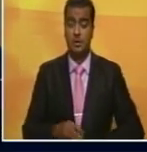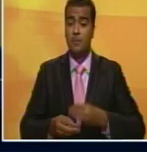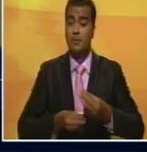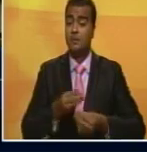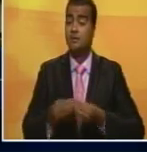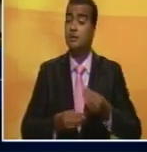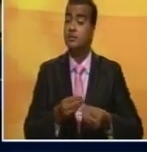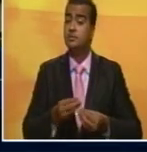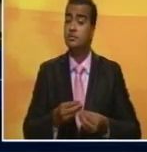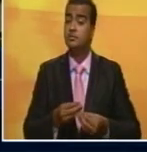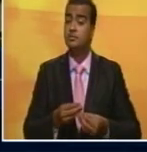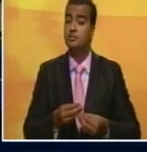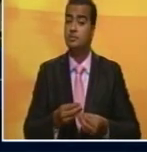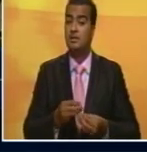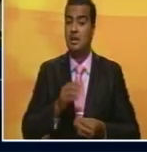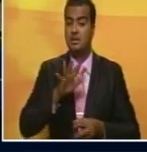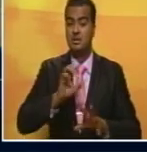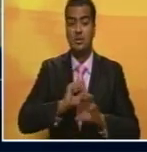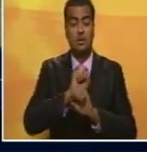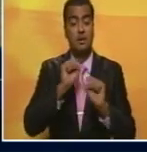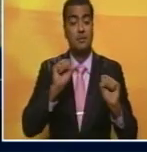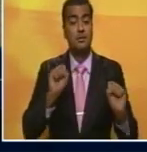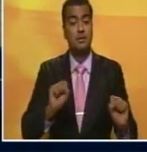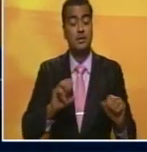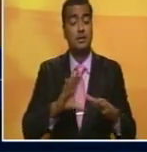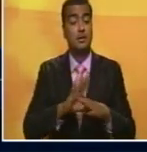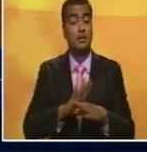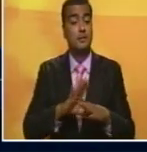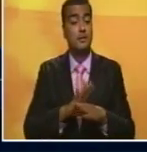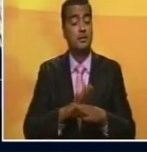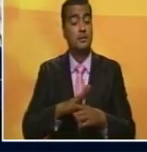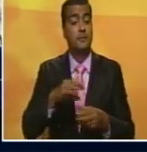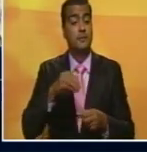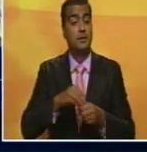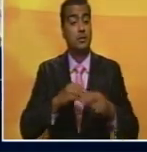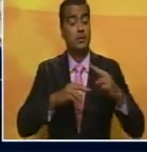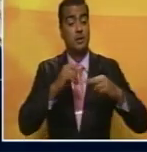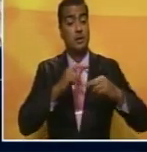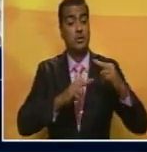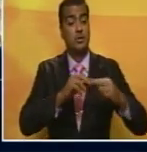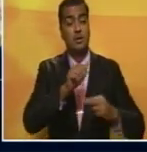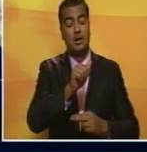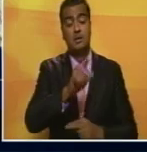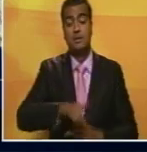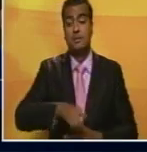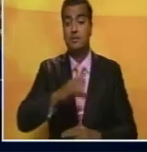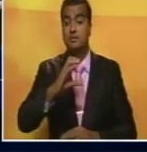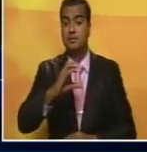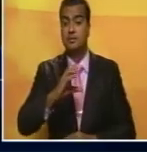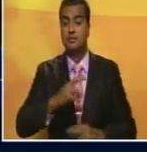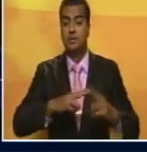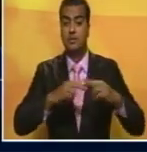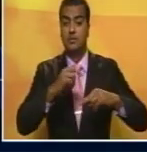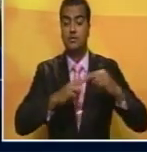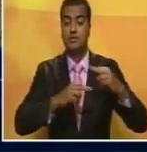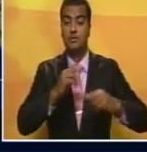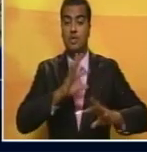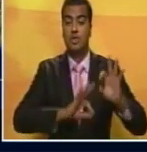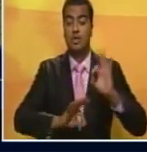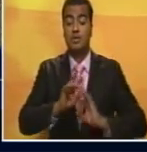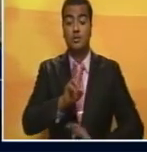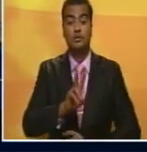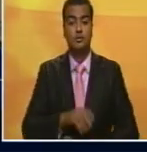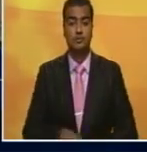de rutina se instaló desde las 5 de la mañana de este martes dentro de las torres A y C del complejo urbanístico Teatros